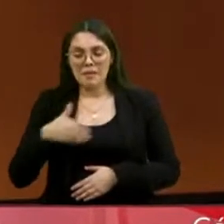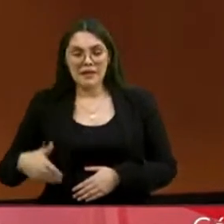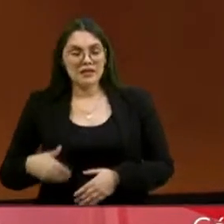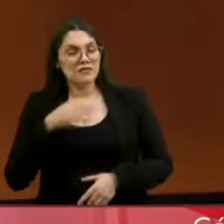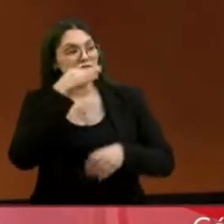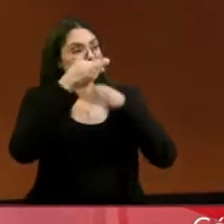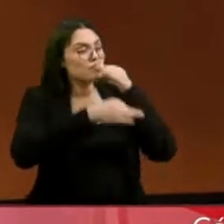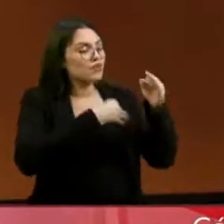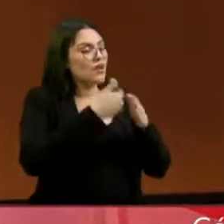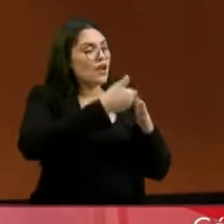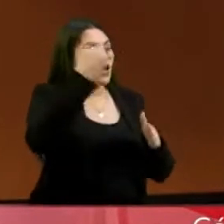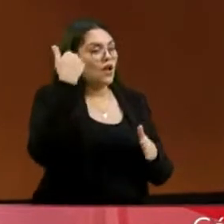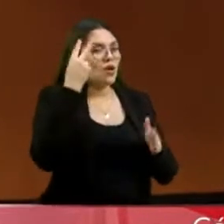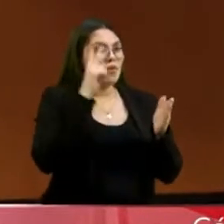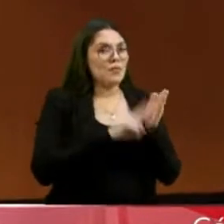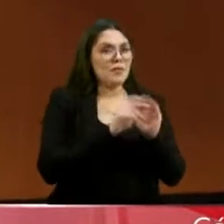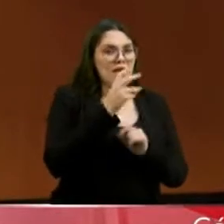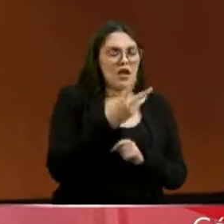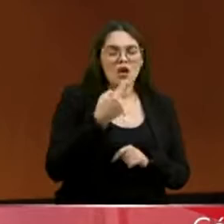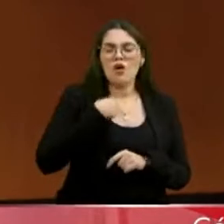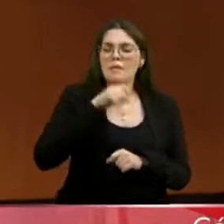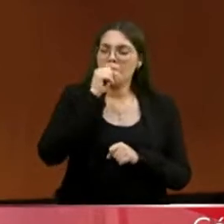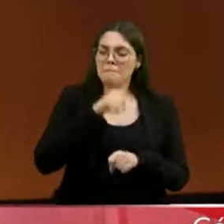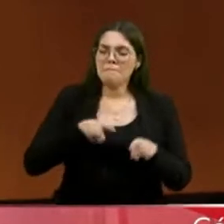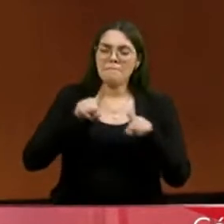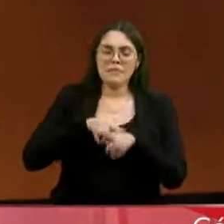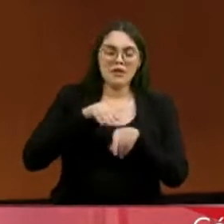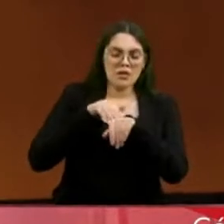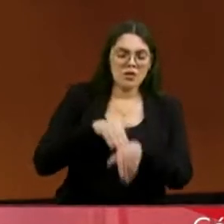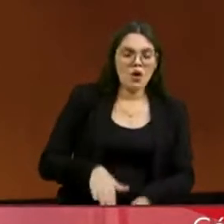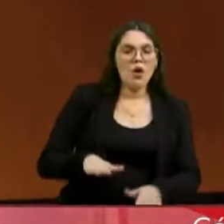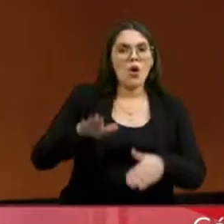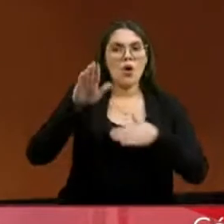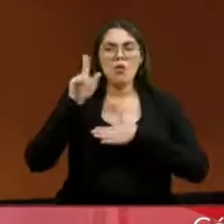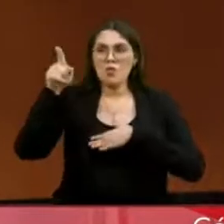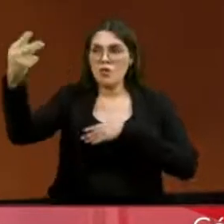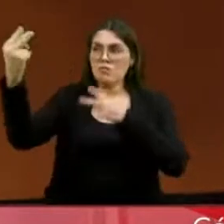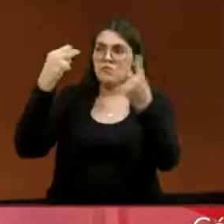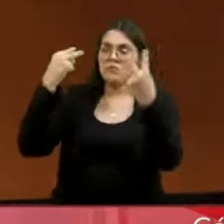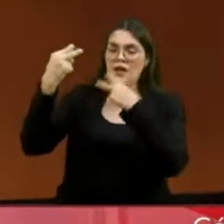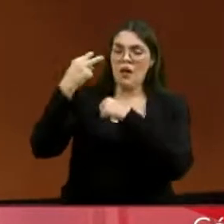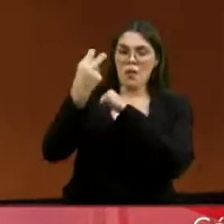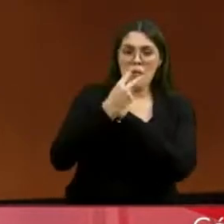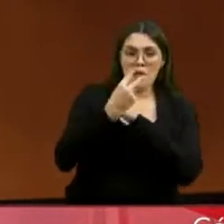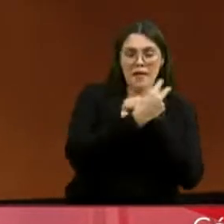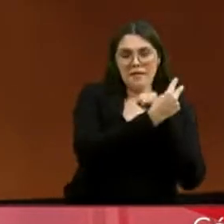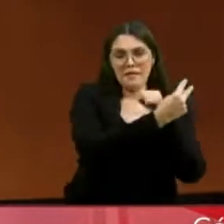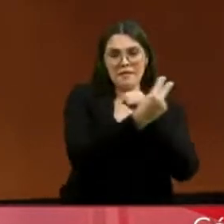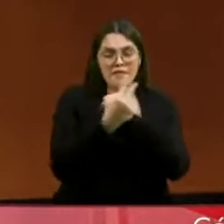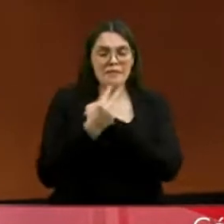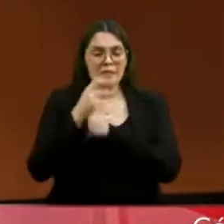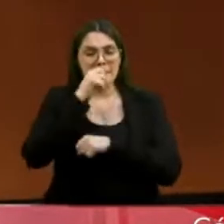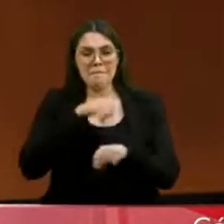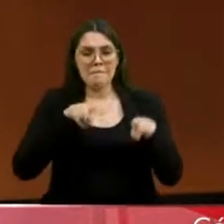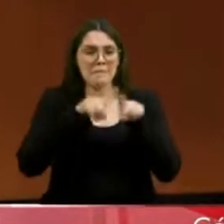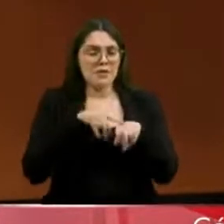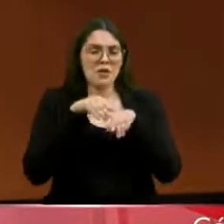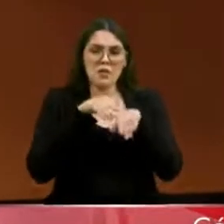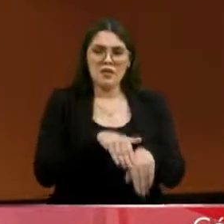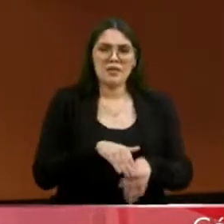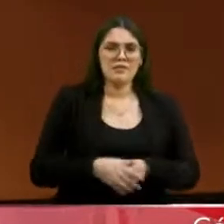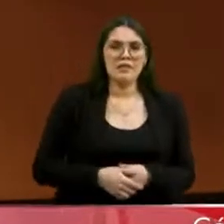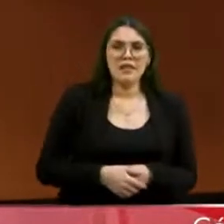del 2024 y que estamos bajo su observancia, bajo su vigilancia. No